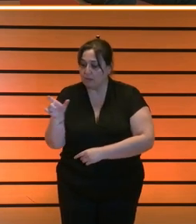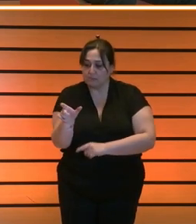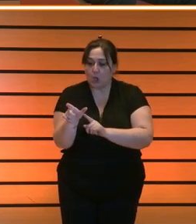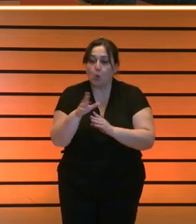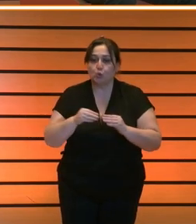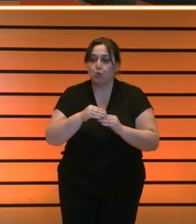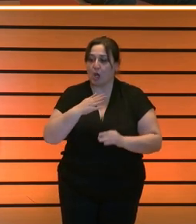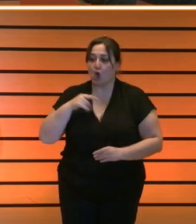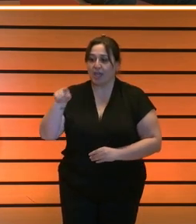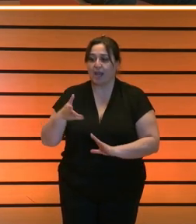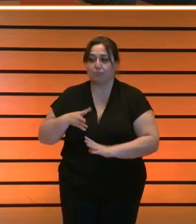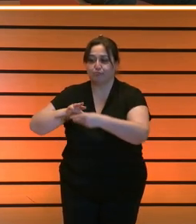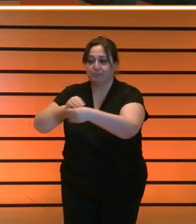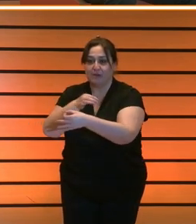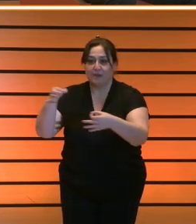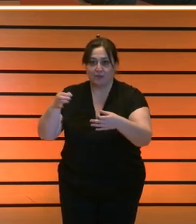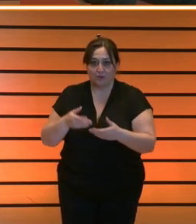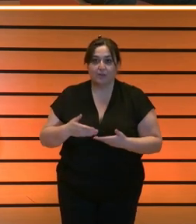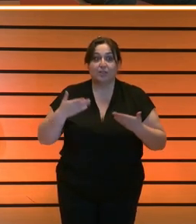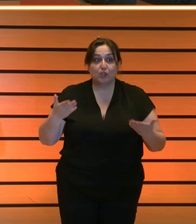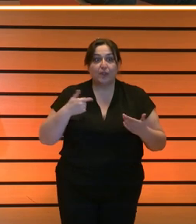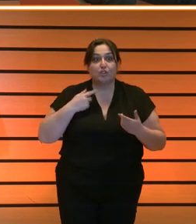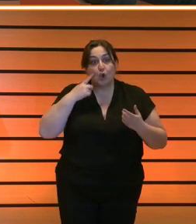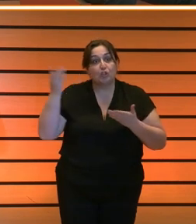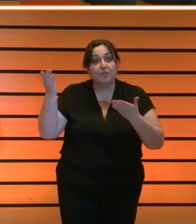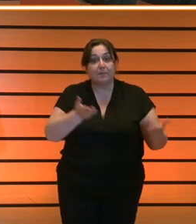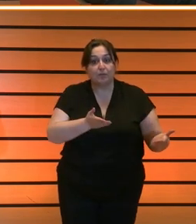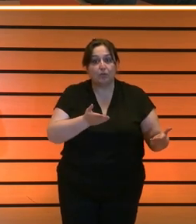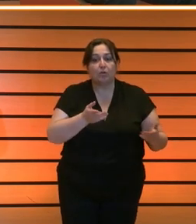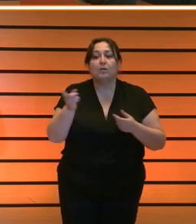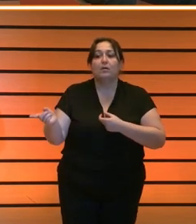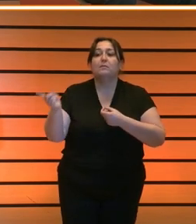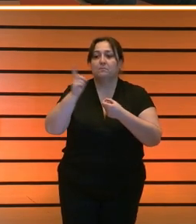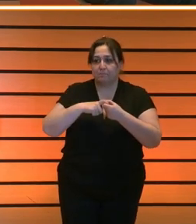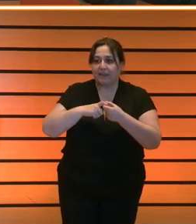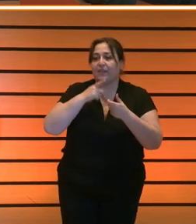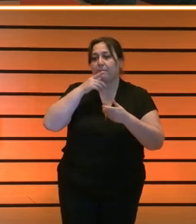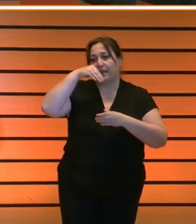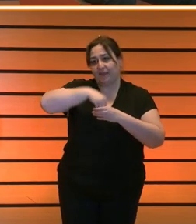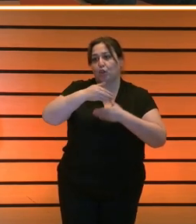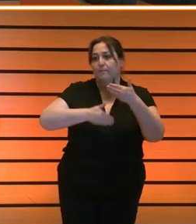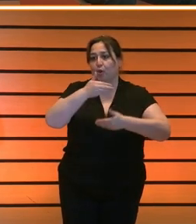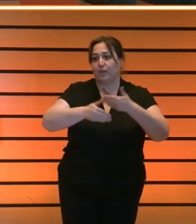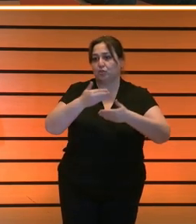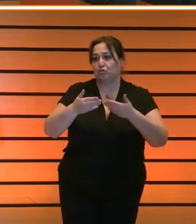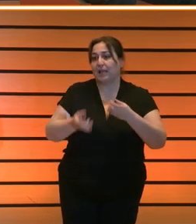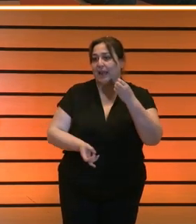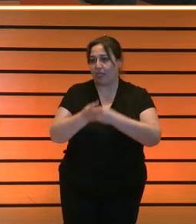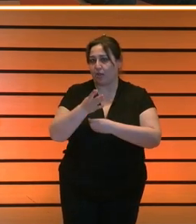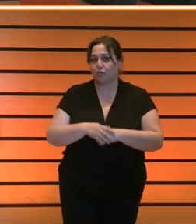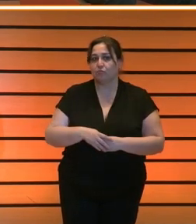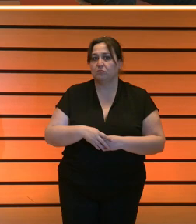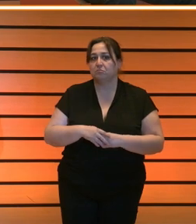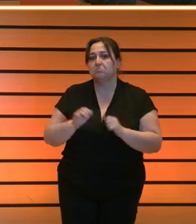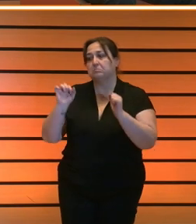el usuario final por lo tanto yo os invito a que estéis presente en estos procesos de cooperación y hay otro